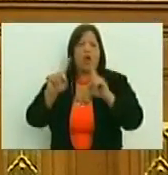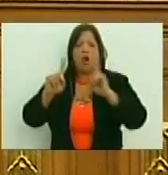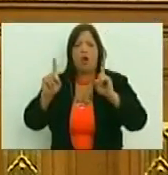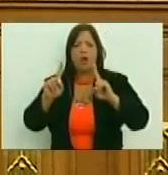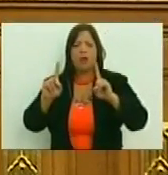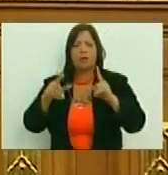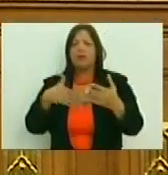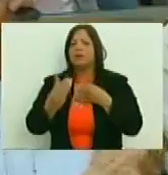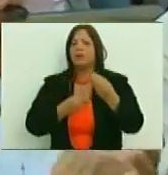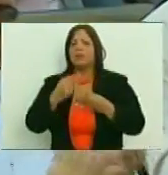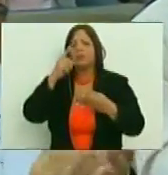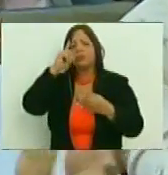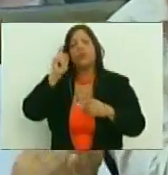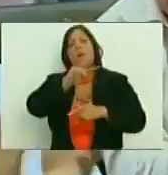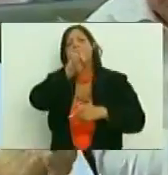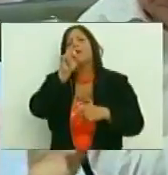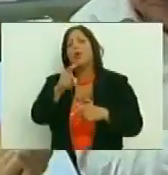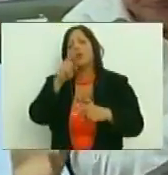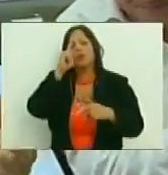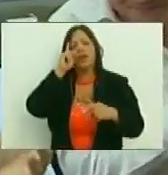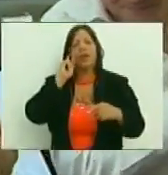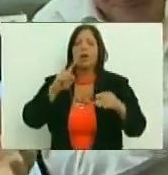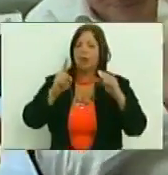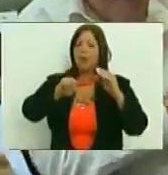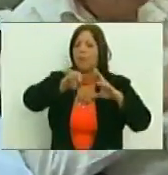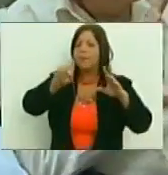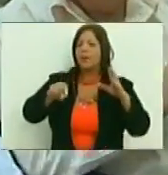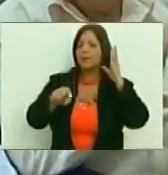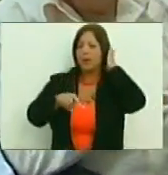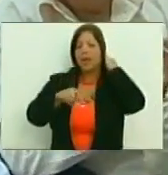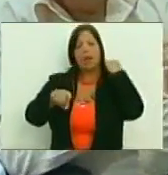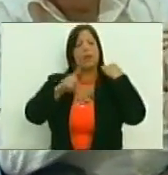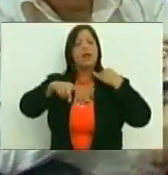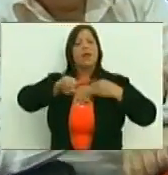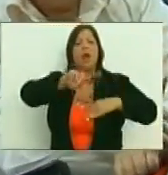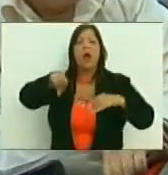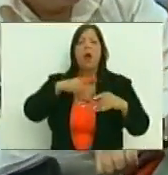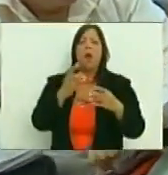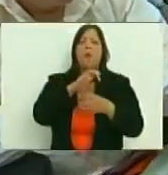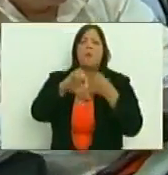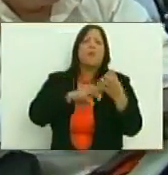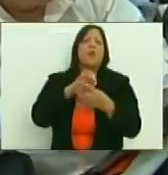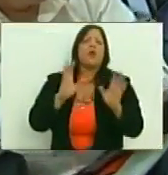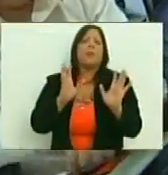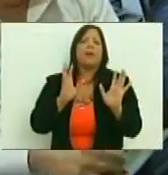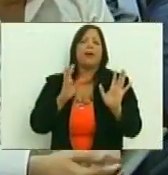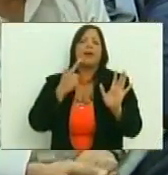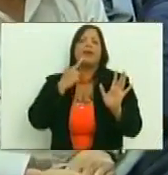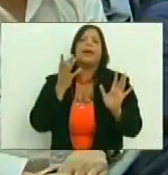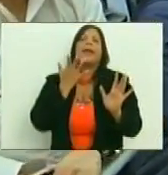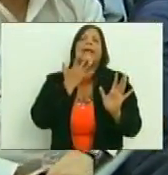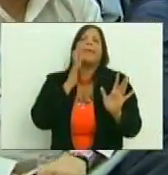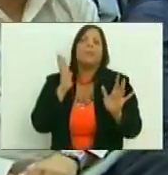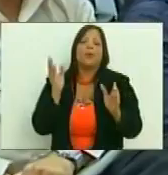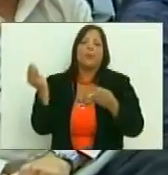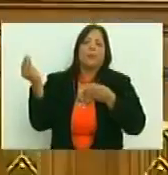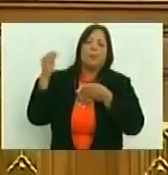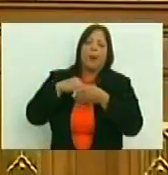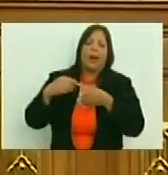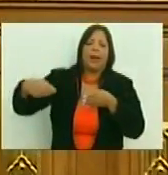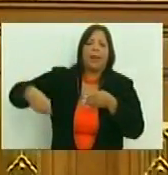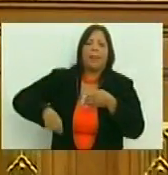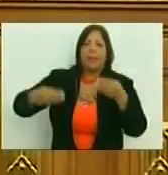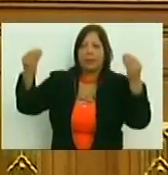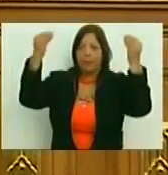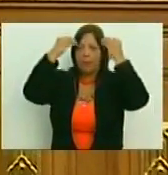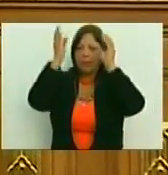¿O acaso, yo me pregunto, no es un problema cultural que nos hayan inculcado en nuestra